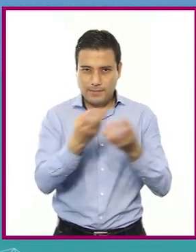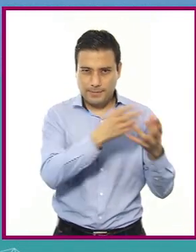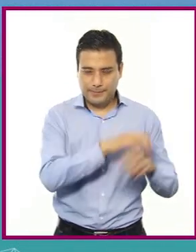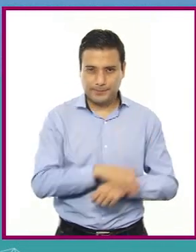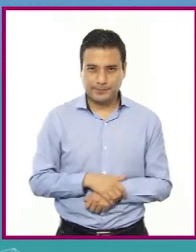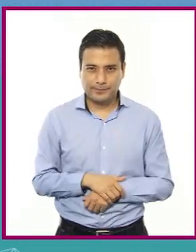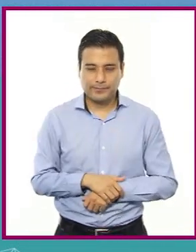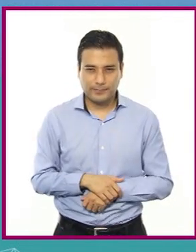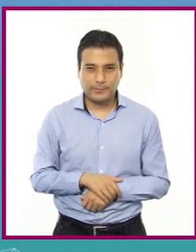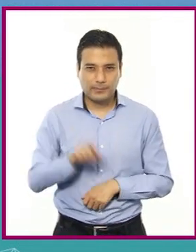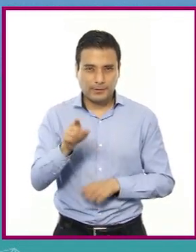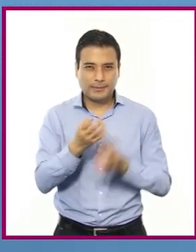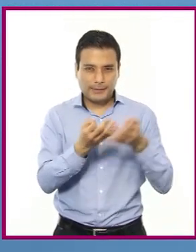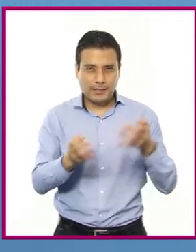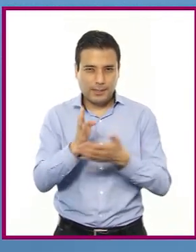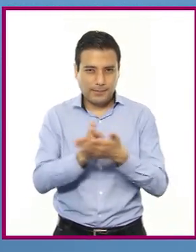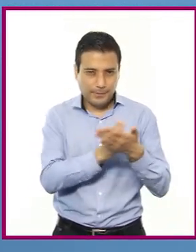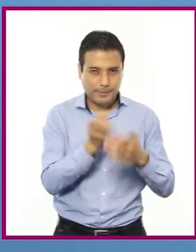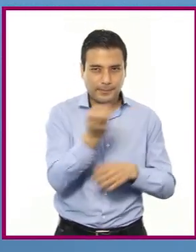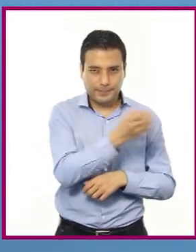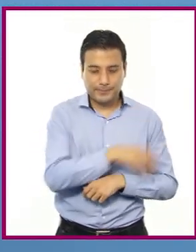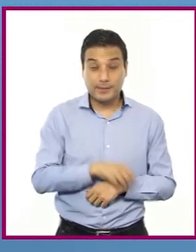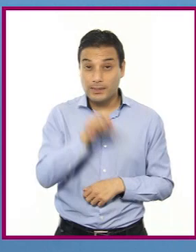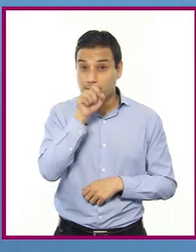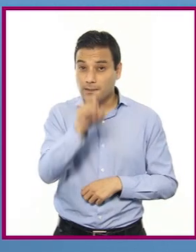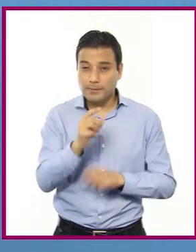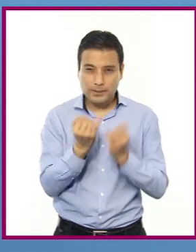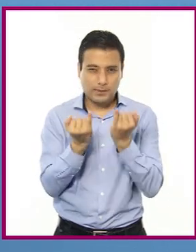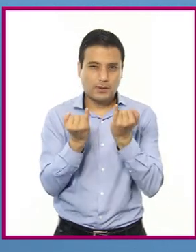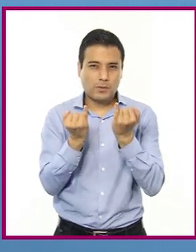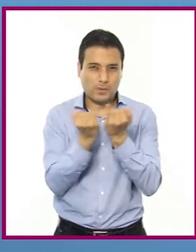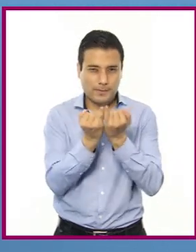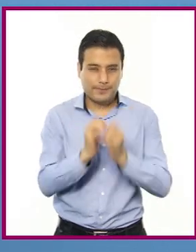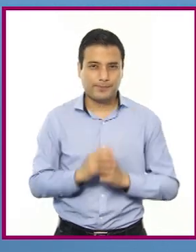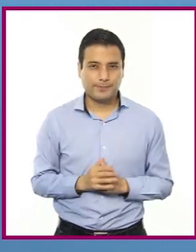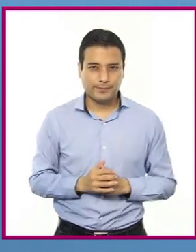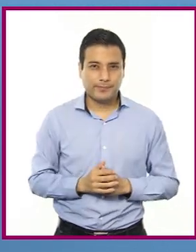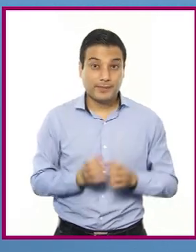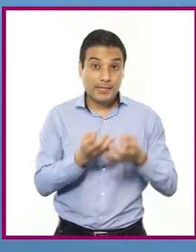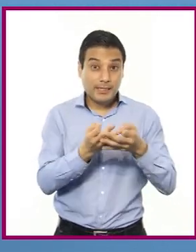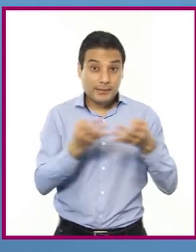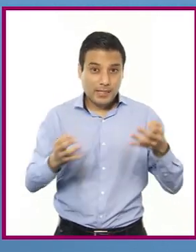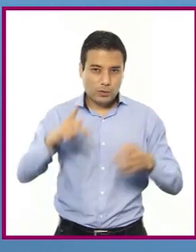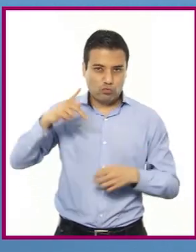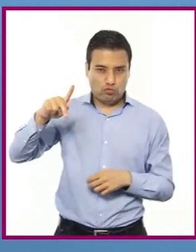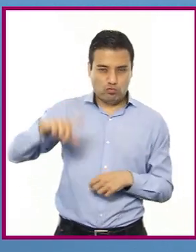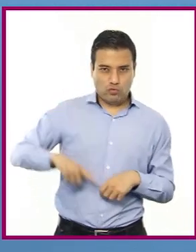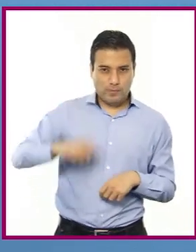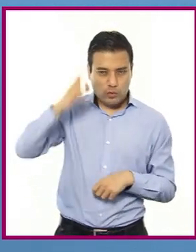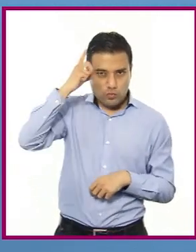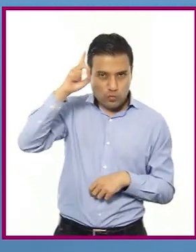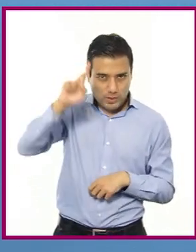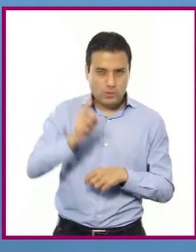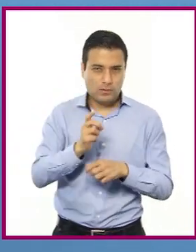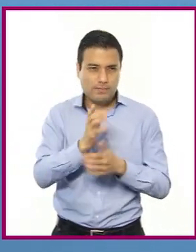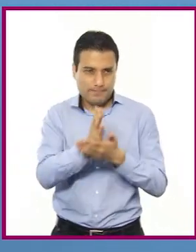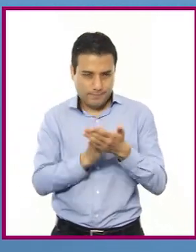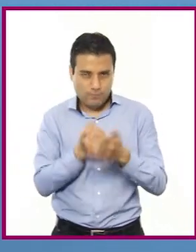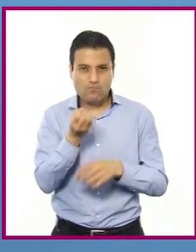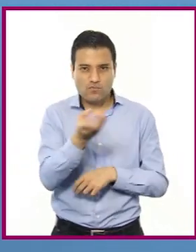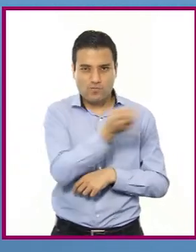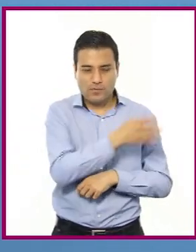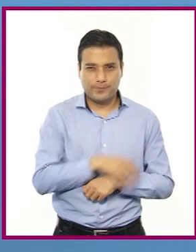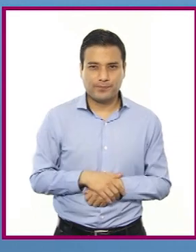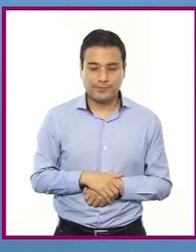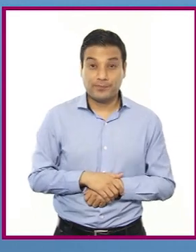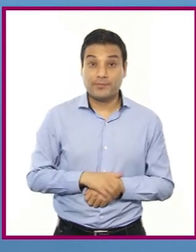terrenos, así como la asignación de tierras que pertenecían al Estado mexicano, cobrando importancia